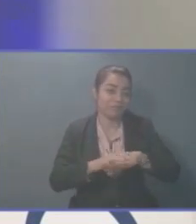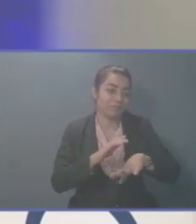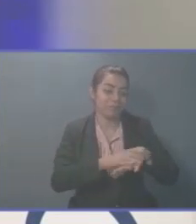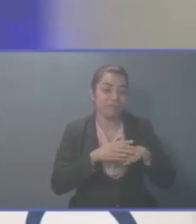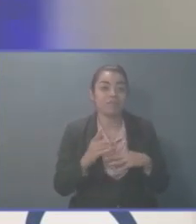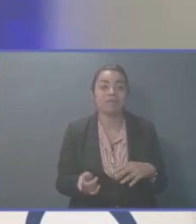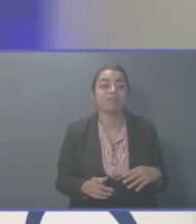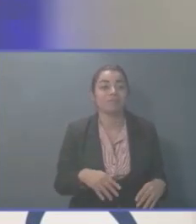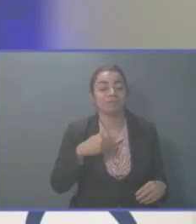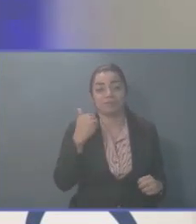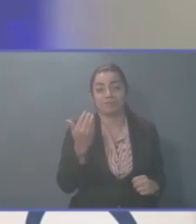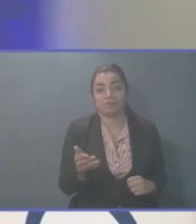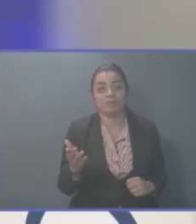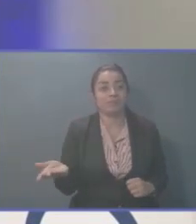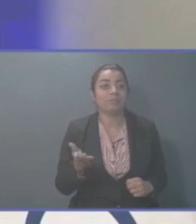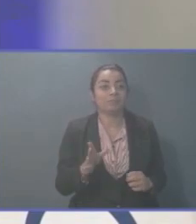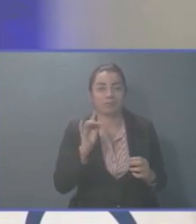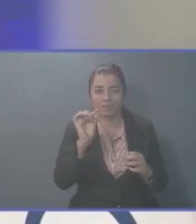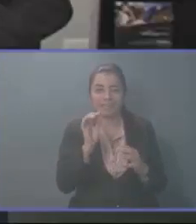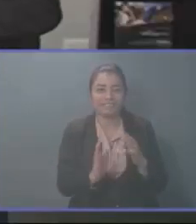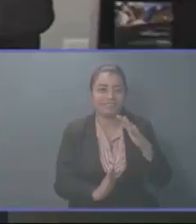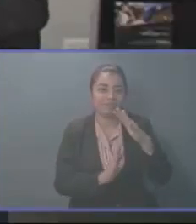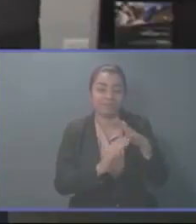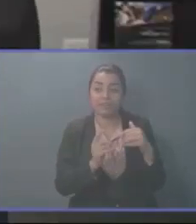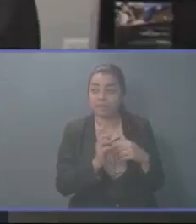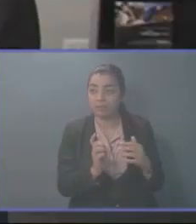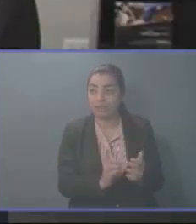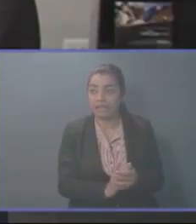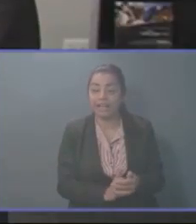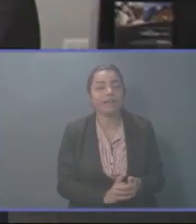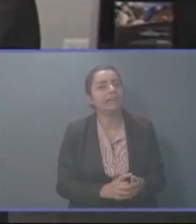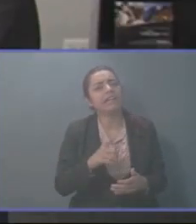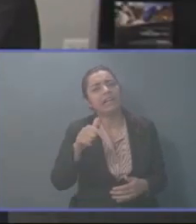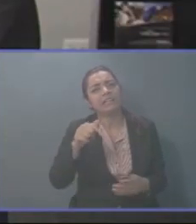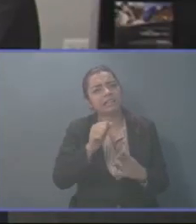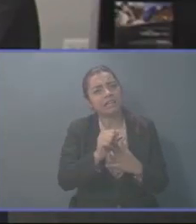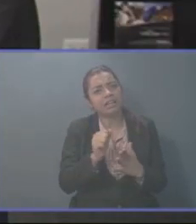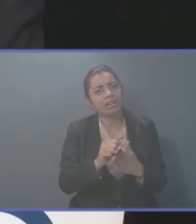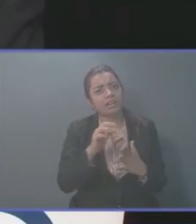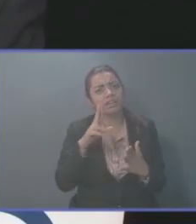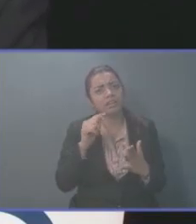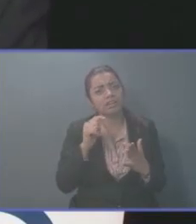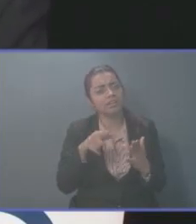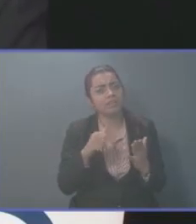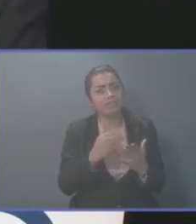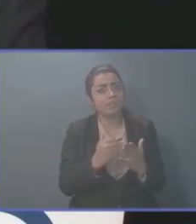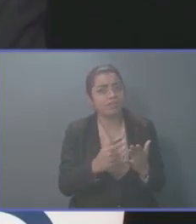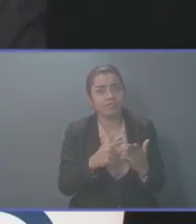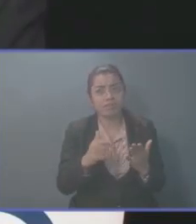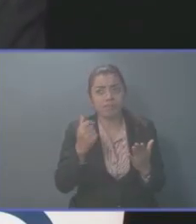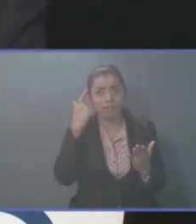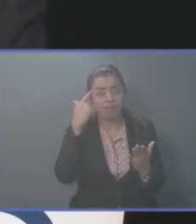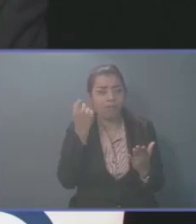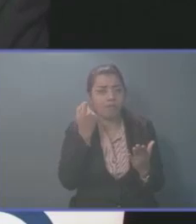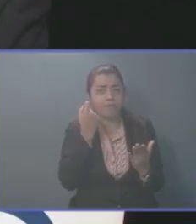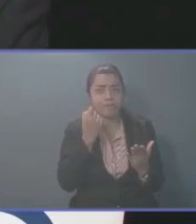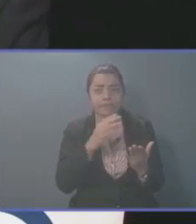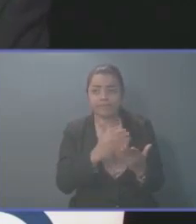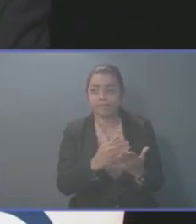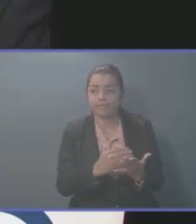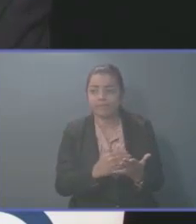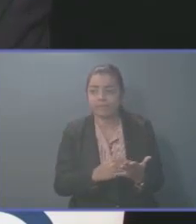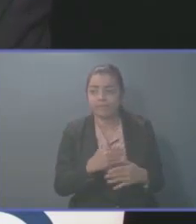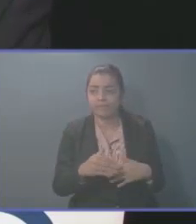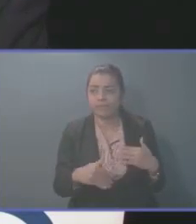Y es que, perdón que le interrumpa, diputada, pero este artículo se ha interpretado de distintas maneras, y